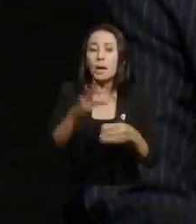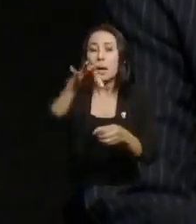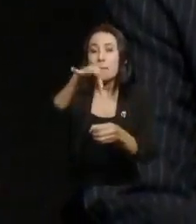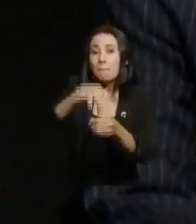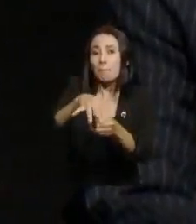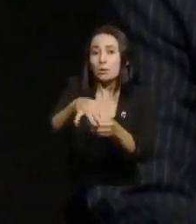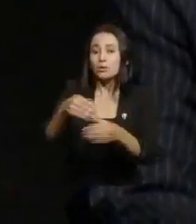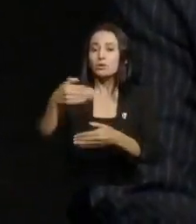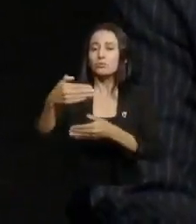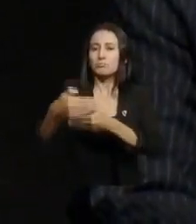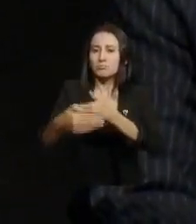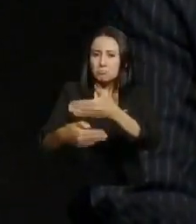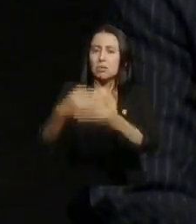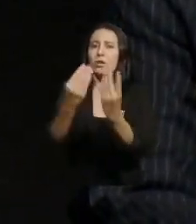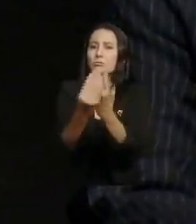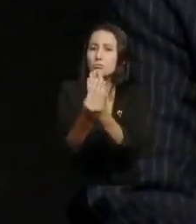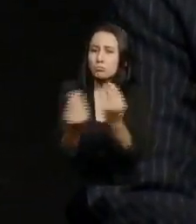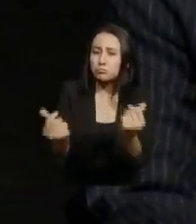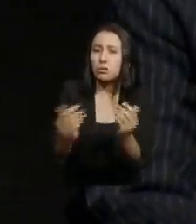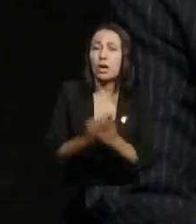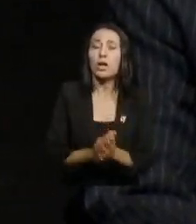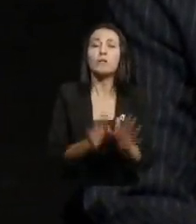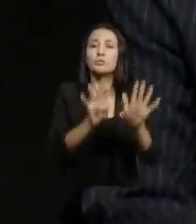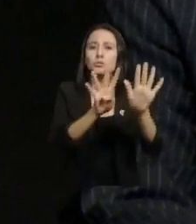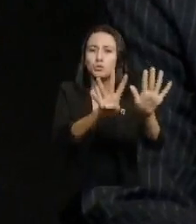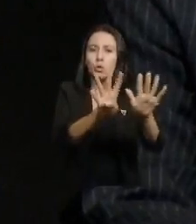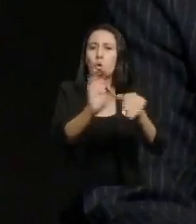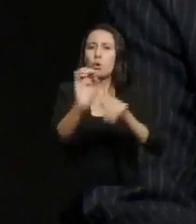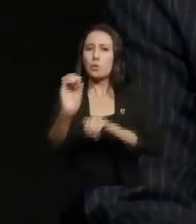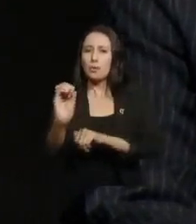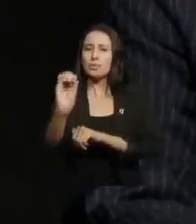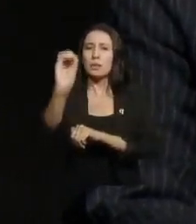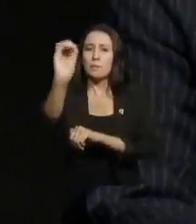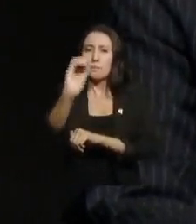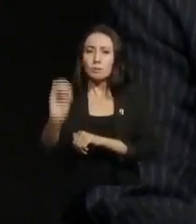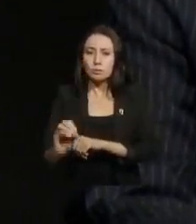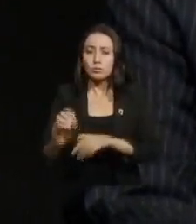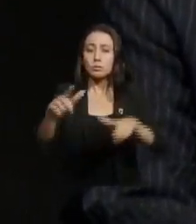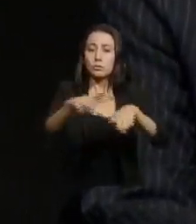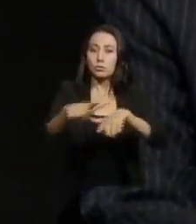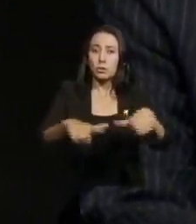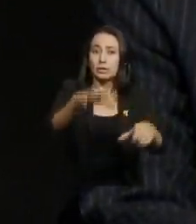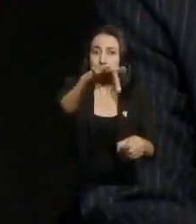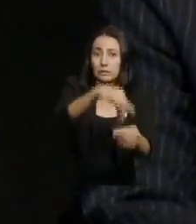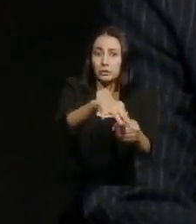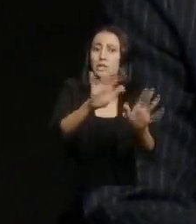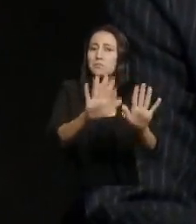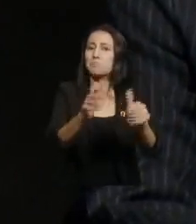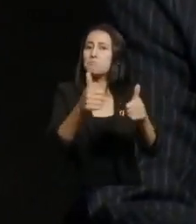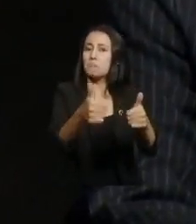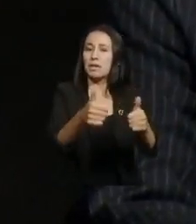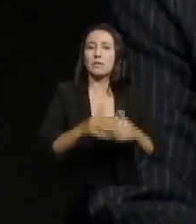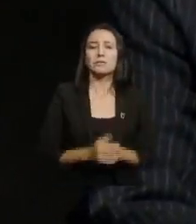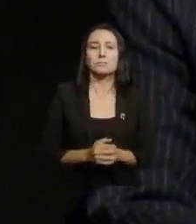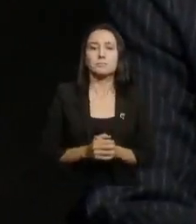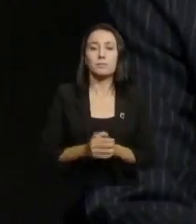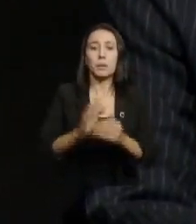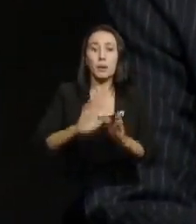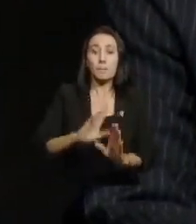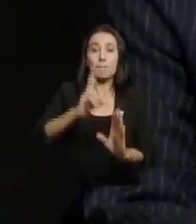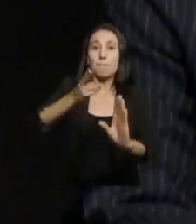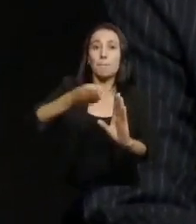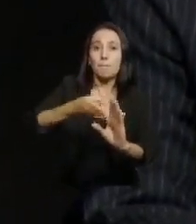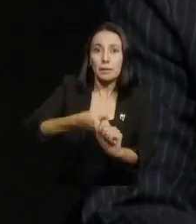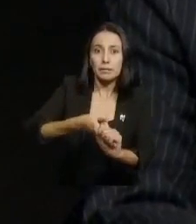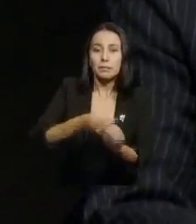de manera fluida en el 90% de los recintos electorales. La participación